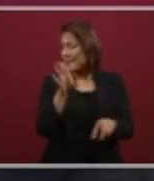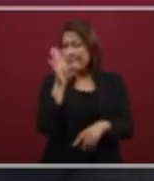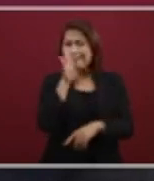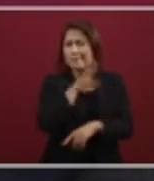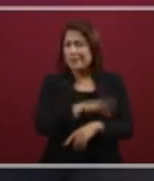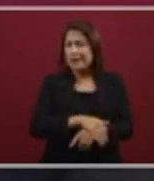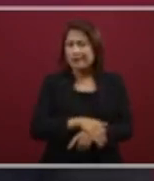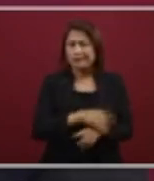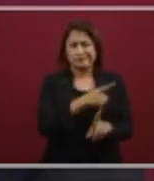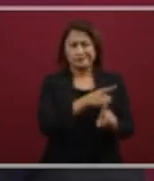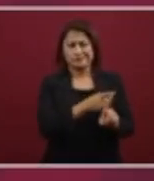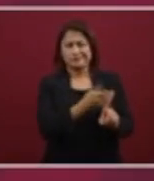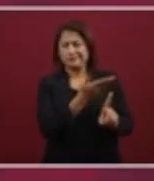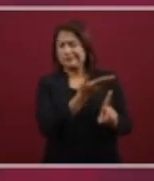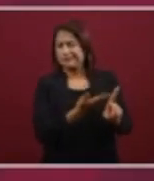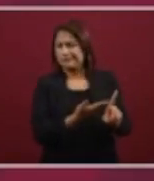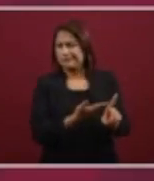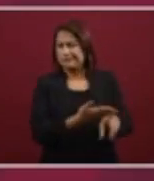queriendo